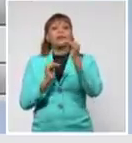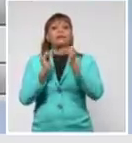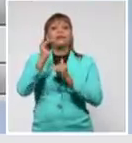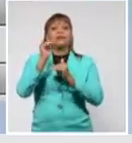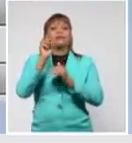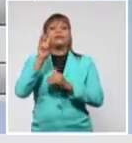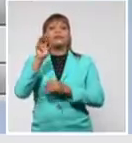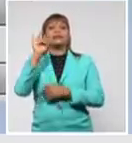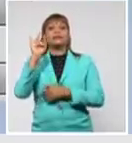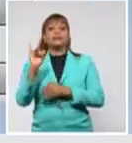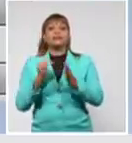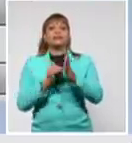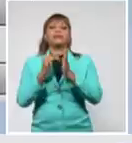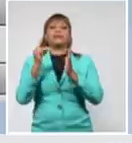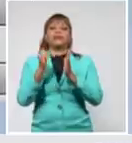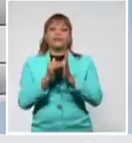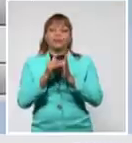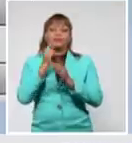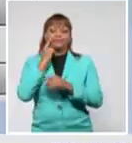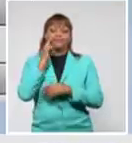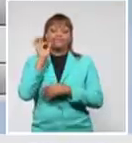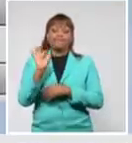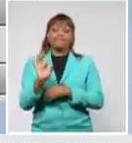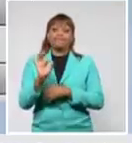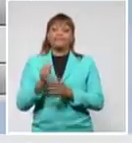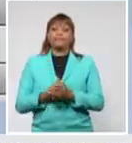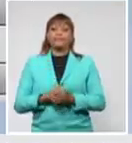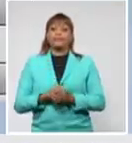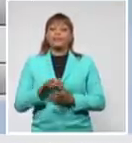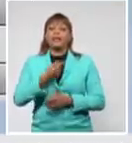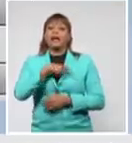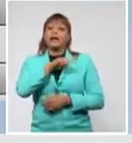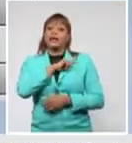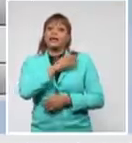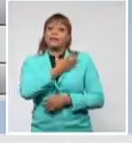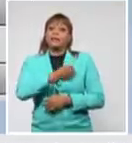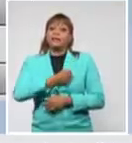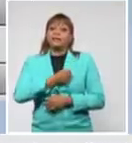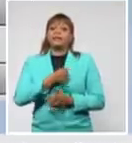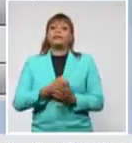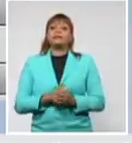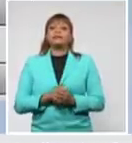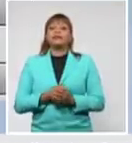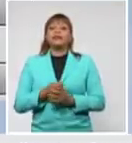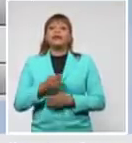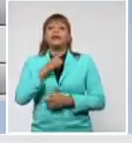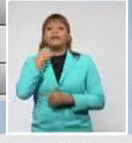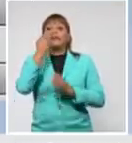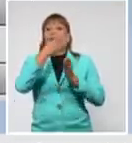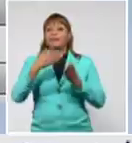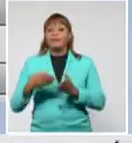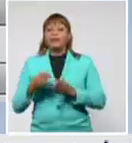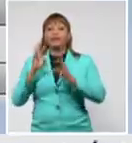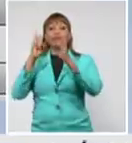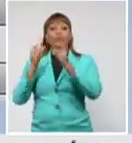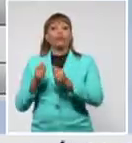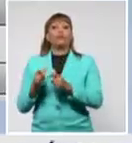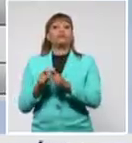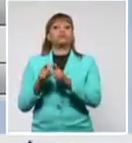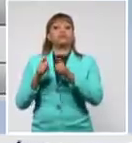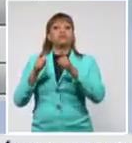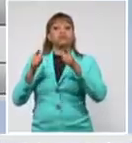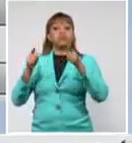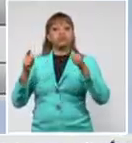37 millones. Ayer lamentablemente fallecieron otro número grande de personas,